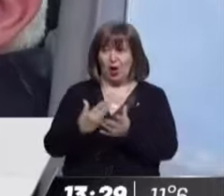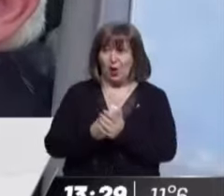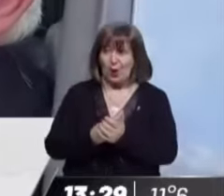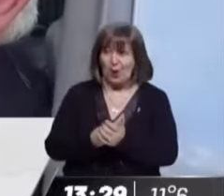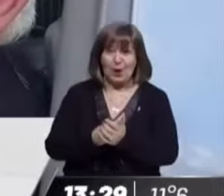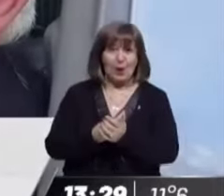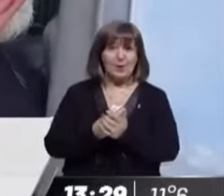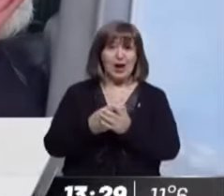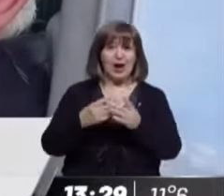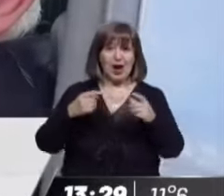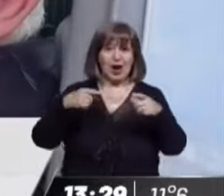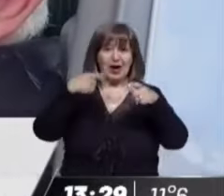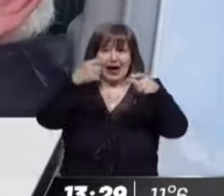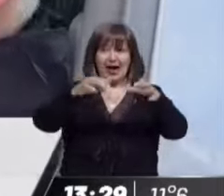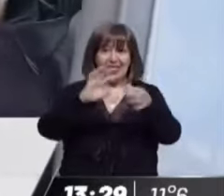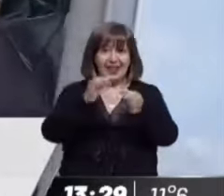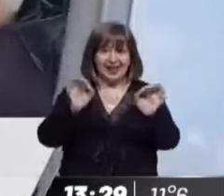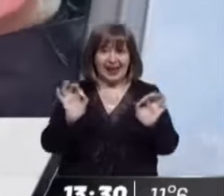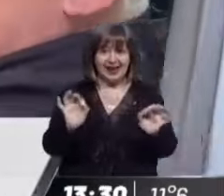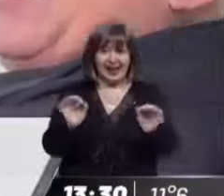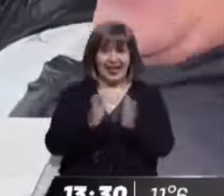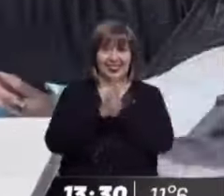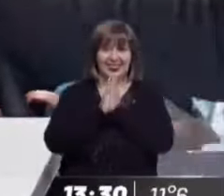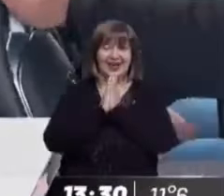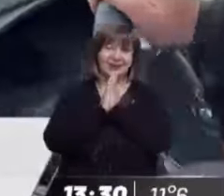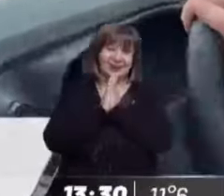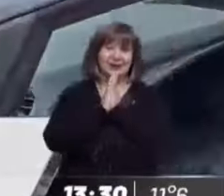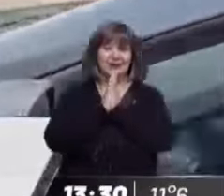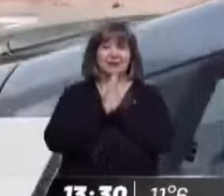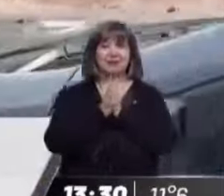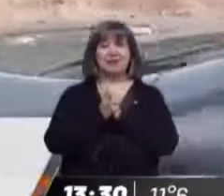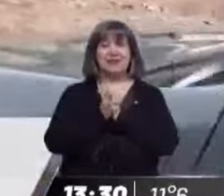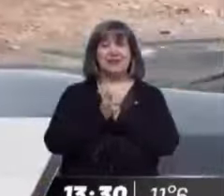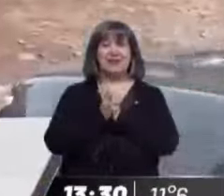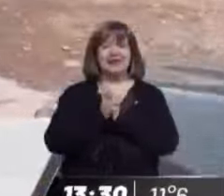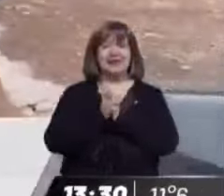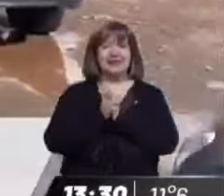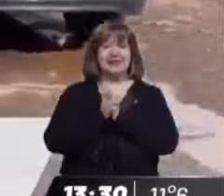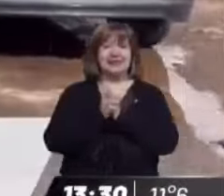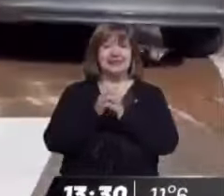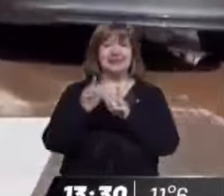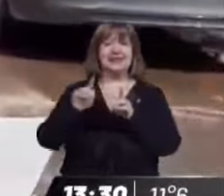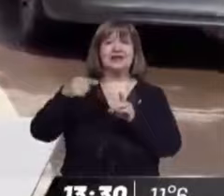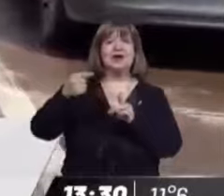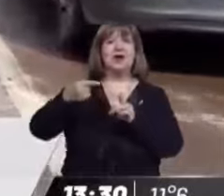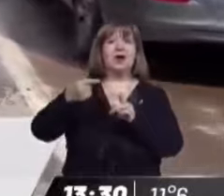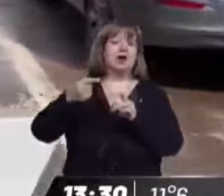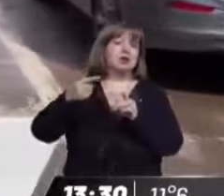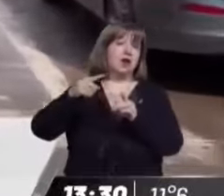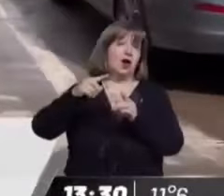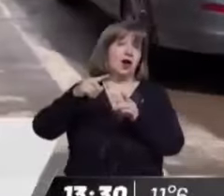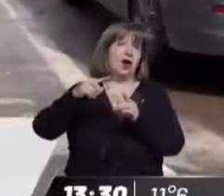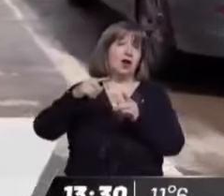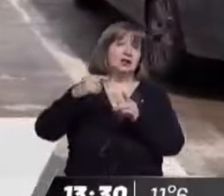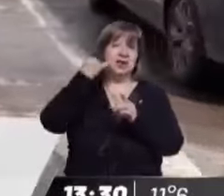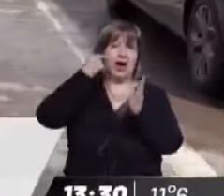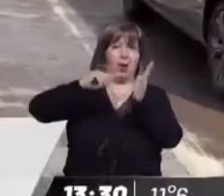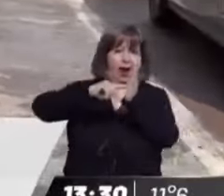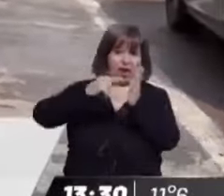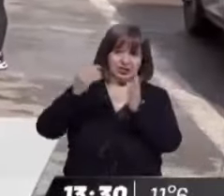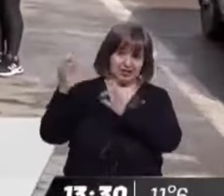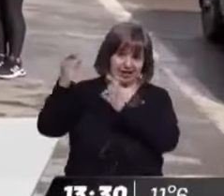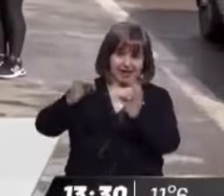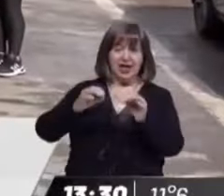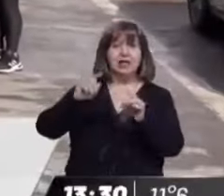envidiamos chicos Lindo viaje bueno gente de otr de otros países porteños hay